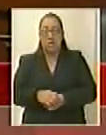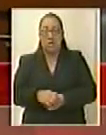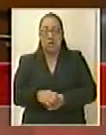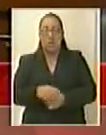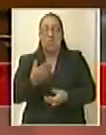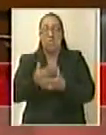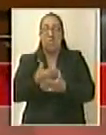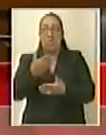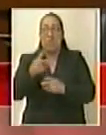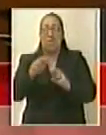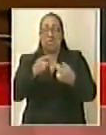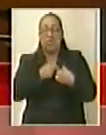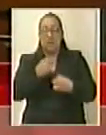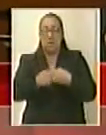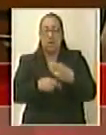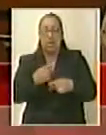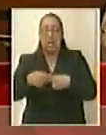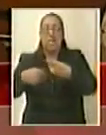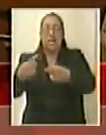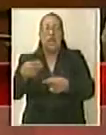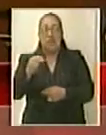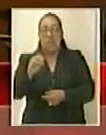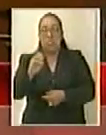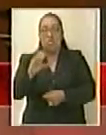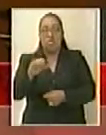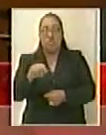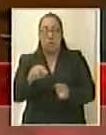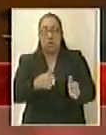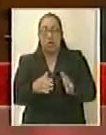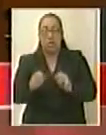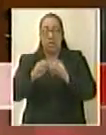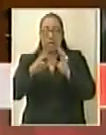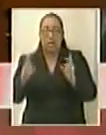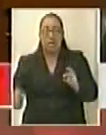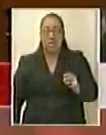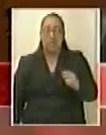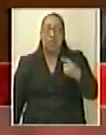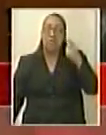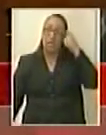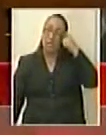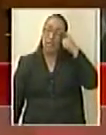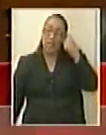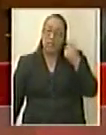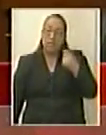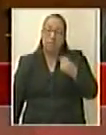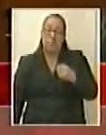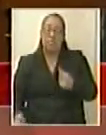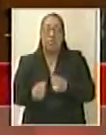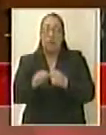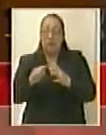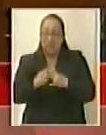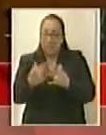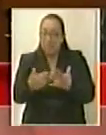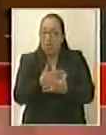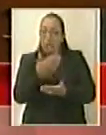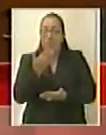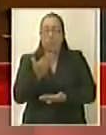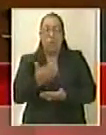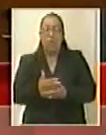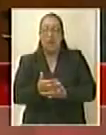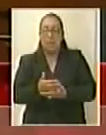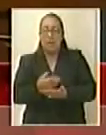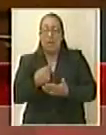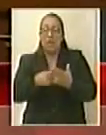la representación nacional la siguiente moción del orden del día considerando los recientes y lamentables